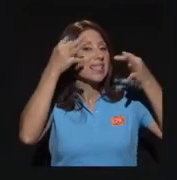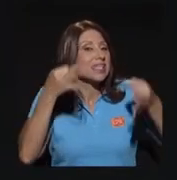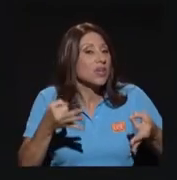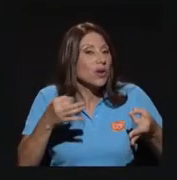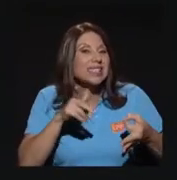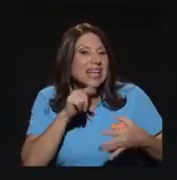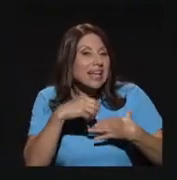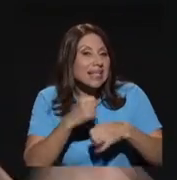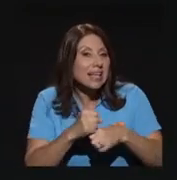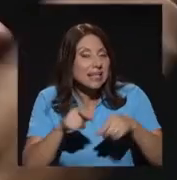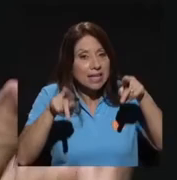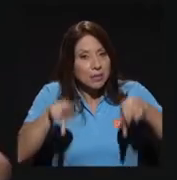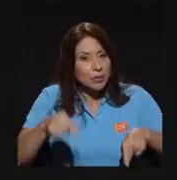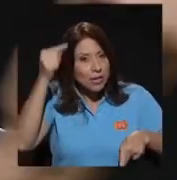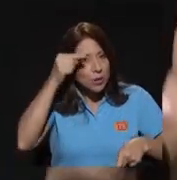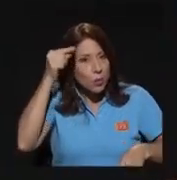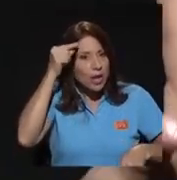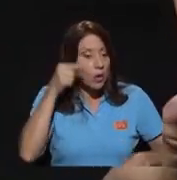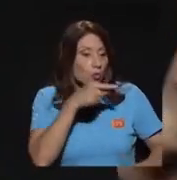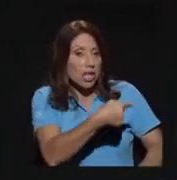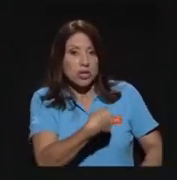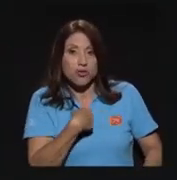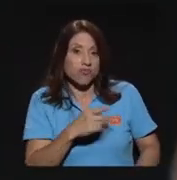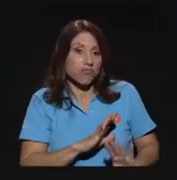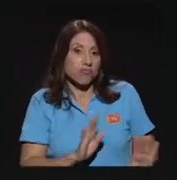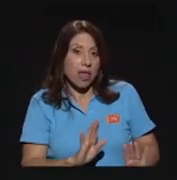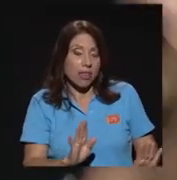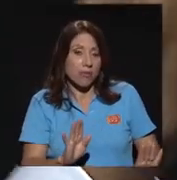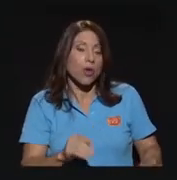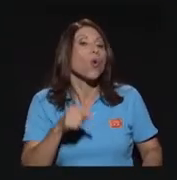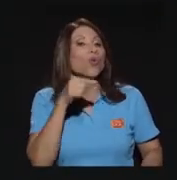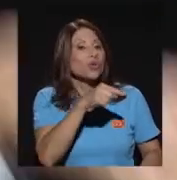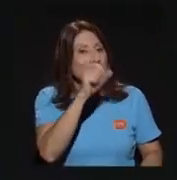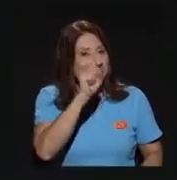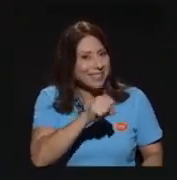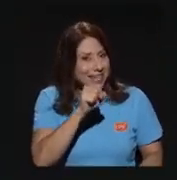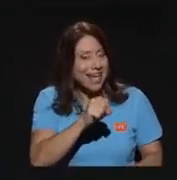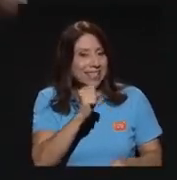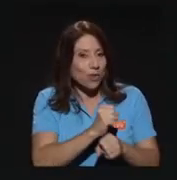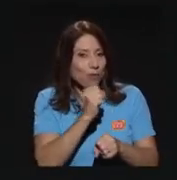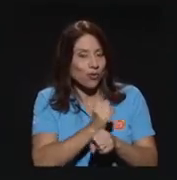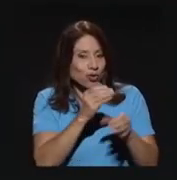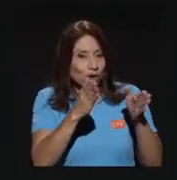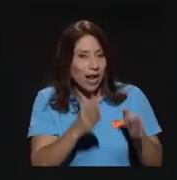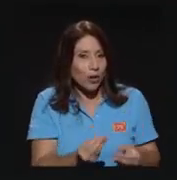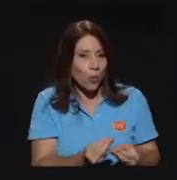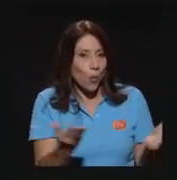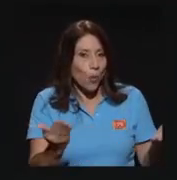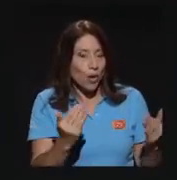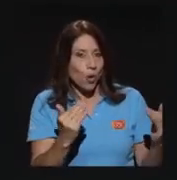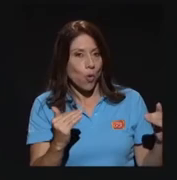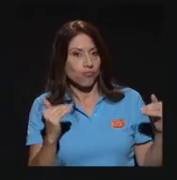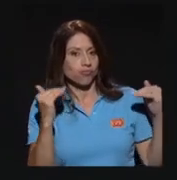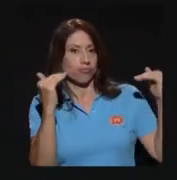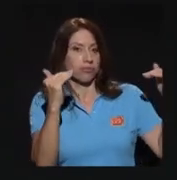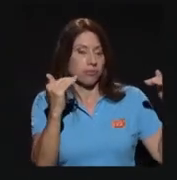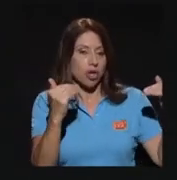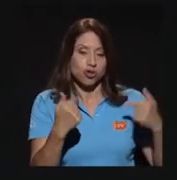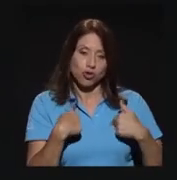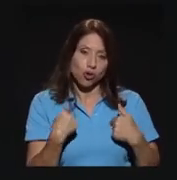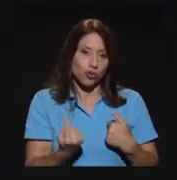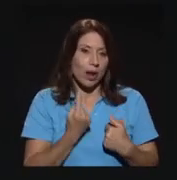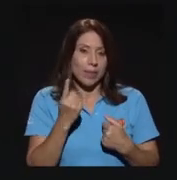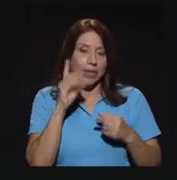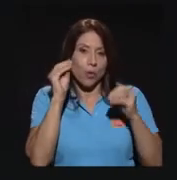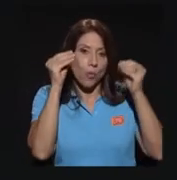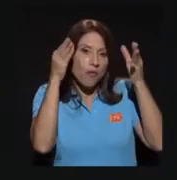gobiernan y no ni usted ni yo ustedes llega usted si ha sido funcionario público de la mayor altura yo nada más soy un